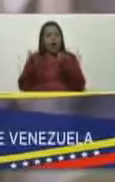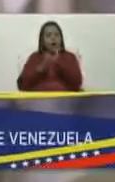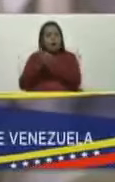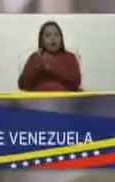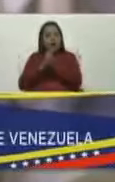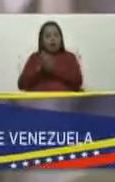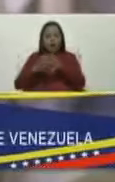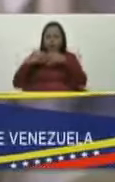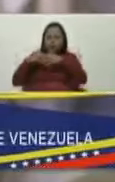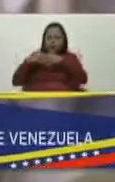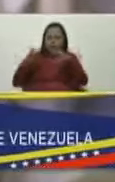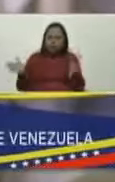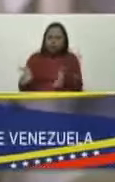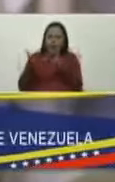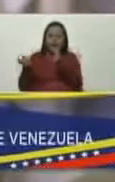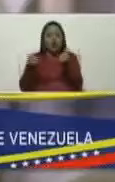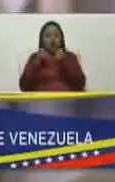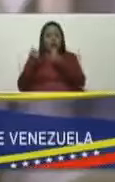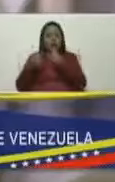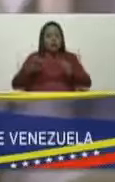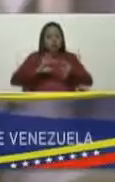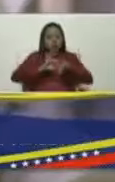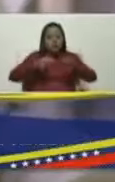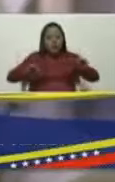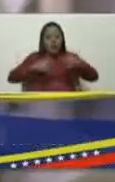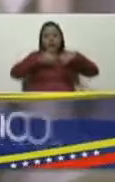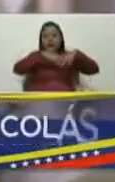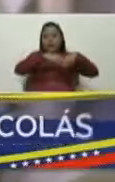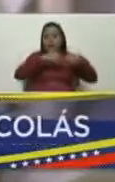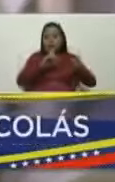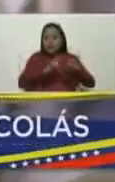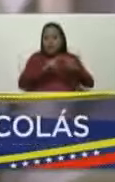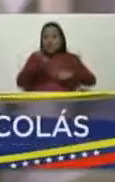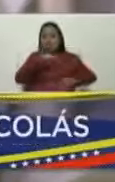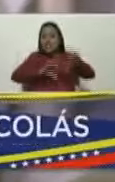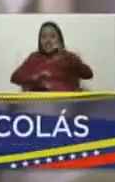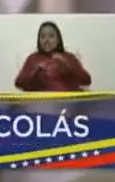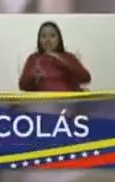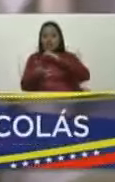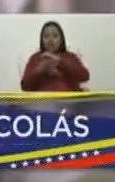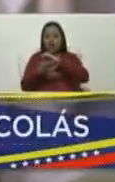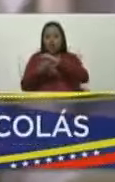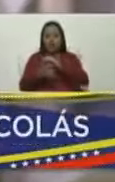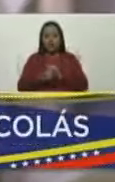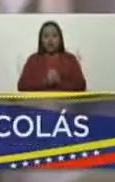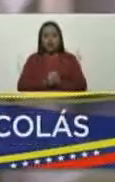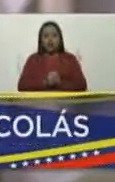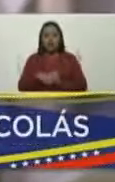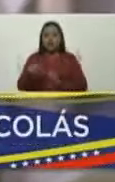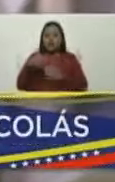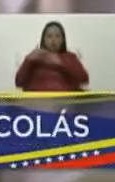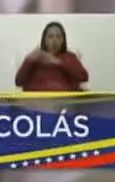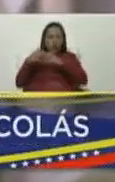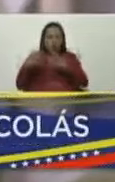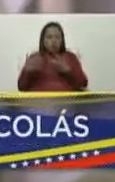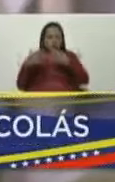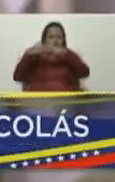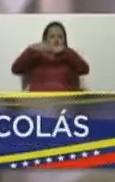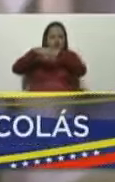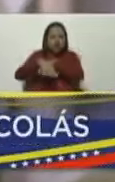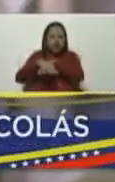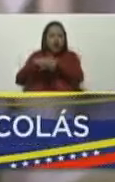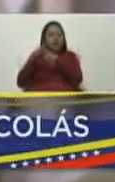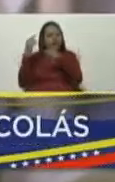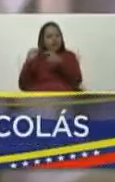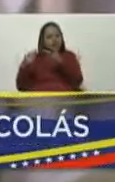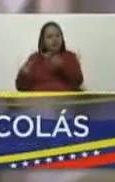es un motor de la economía, encadenado a la industria, encadenado a la ciencia y la tecnología. Es un motor que se engrana con otras áreas de la